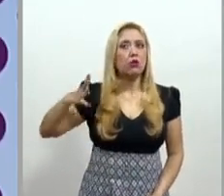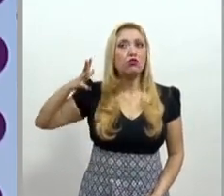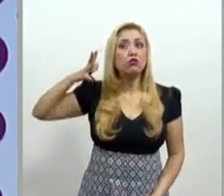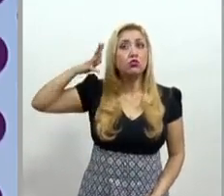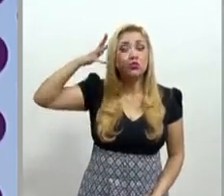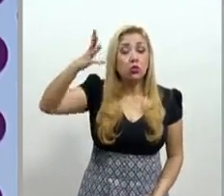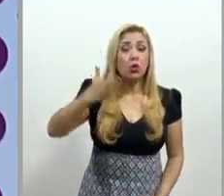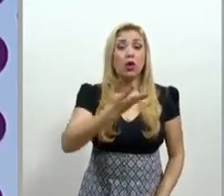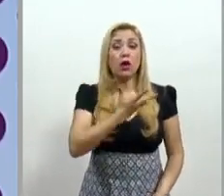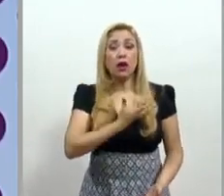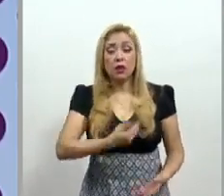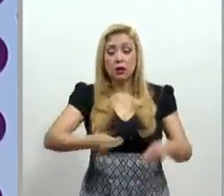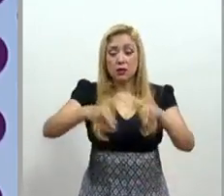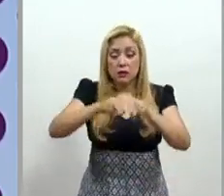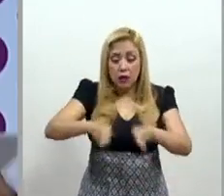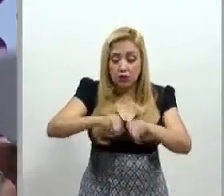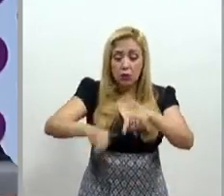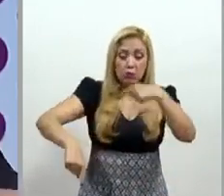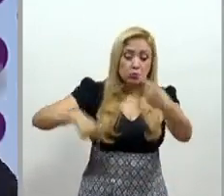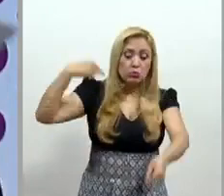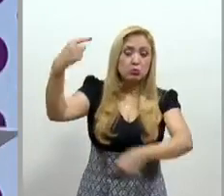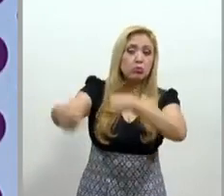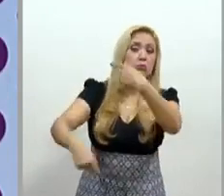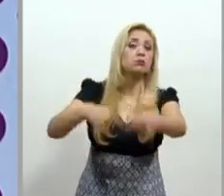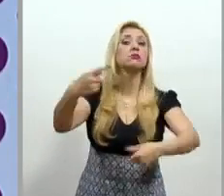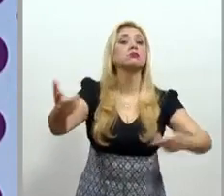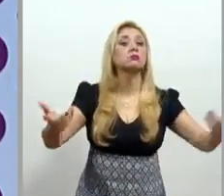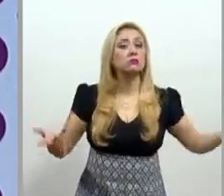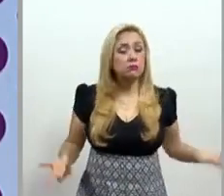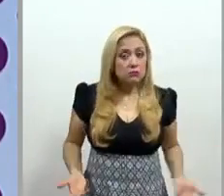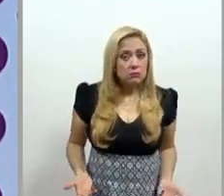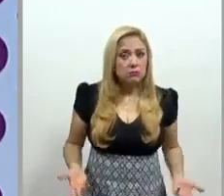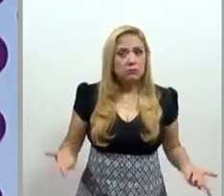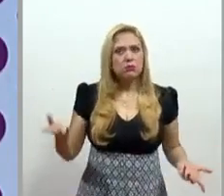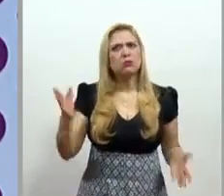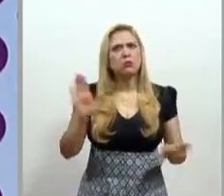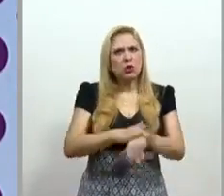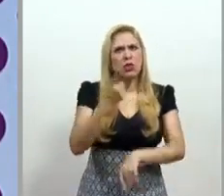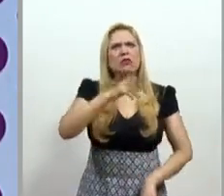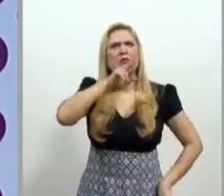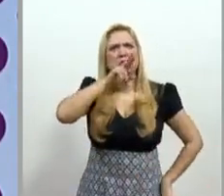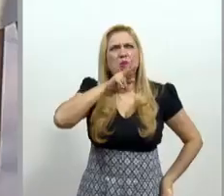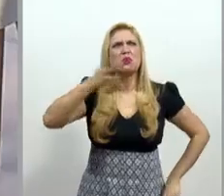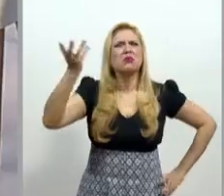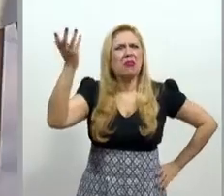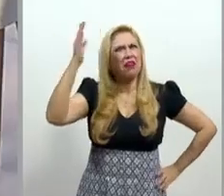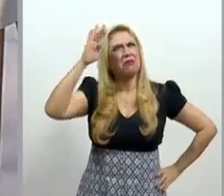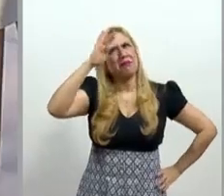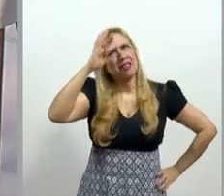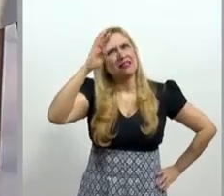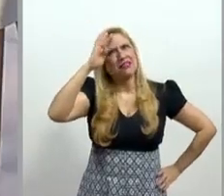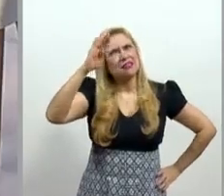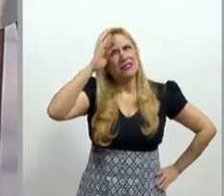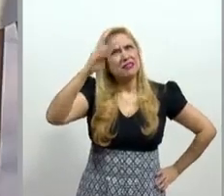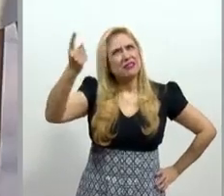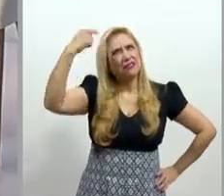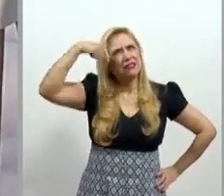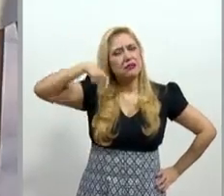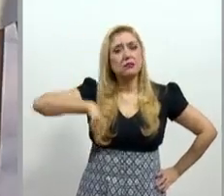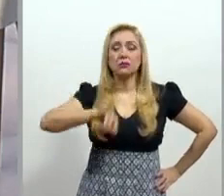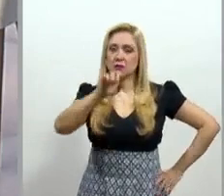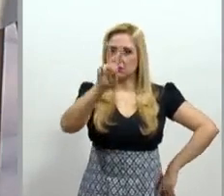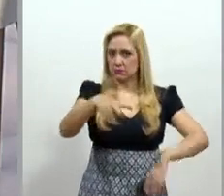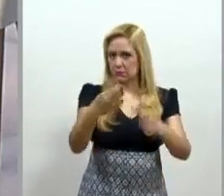muy importante. Eh, ¿Cuál es tu reflexión? ¿Cuál es el papel? ¿Por qué nos tenemos que preocupar por las generaciones futuras? Sí, es una pregunta muy relevante